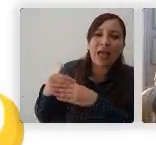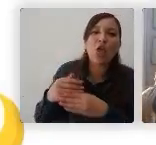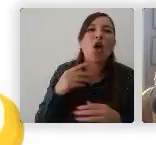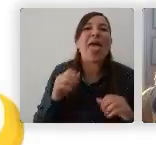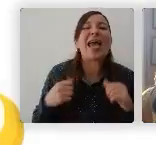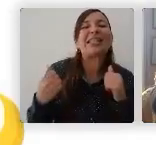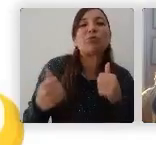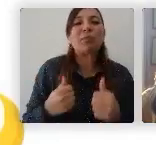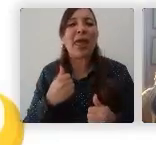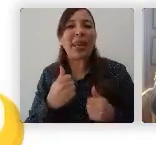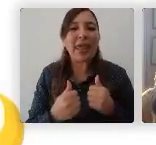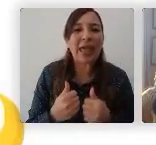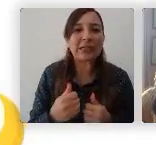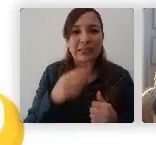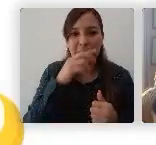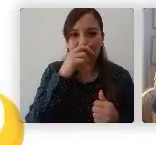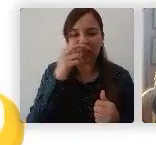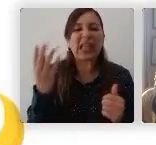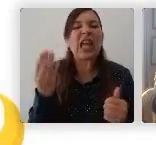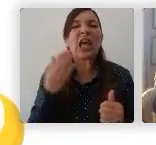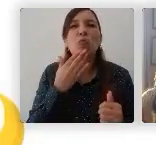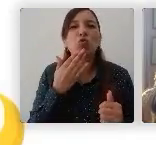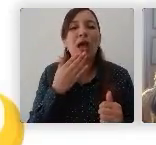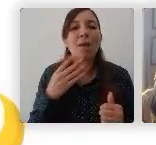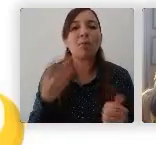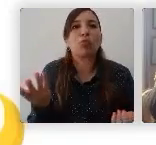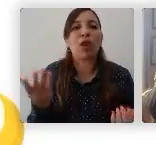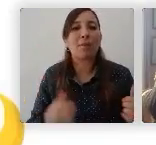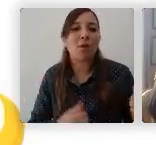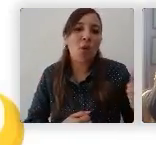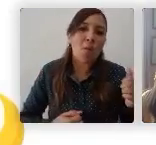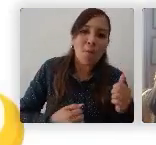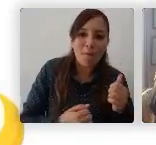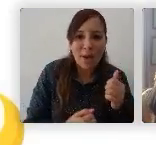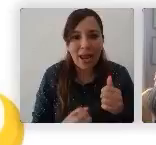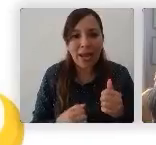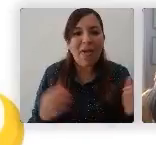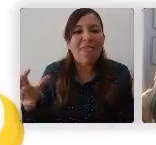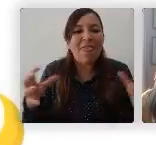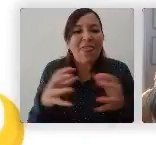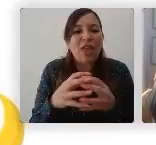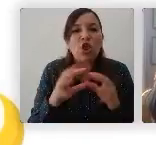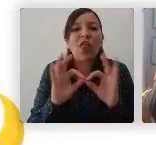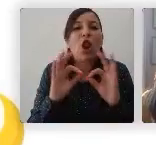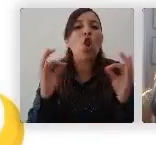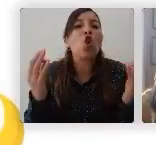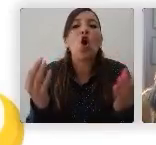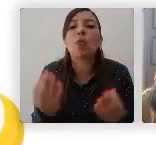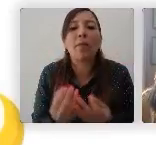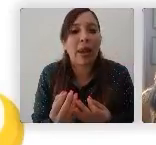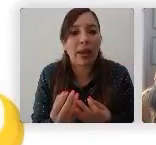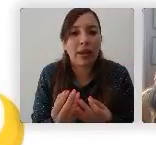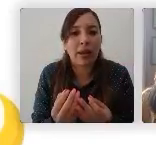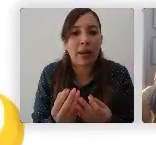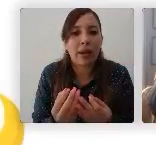se espera que se incluyen algunos elementos folclóricos pero dentro de la cotidianidad lo que se que no sea algo sobreactuado